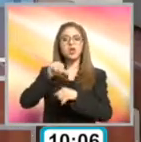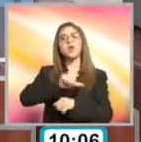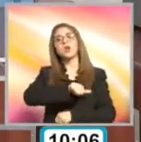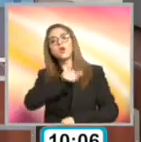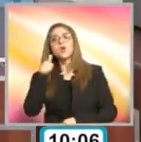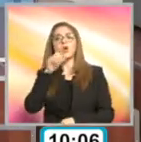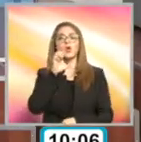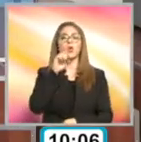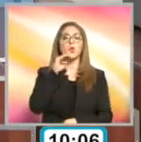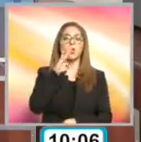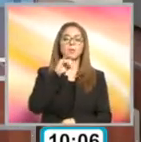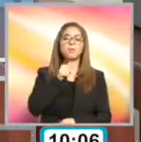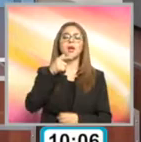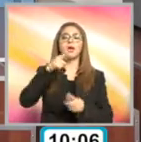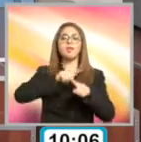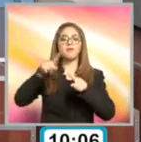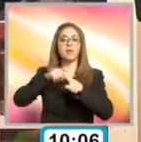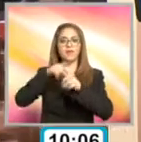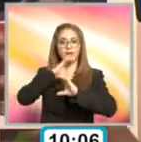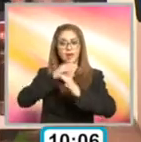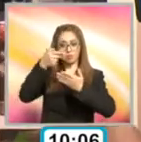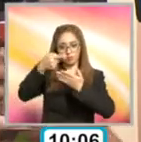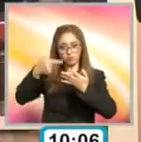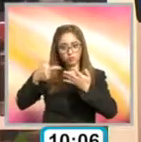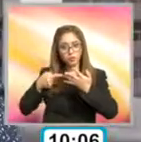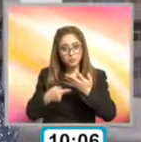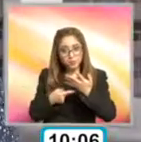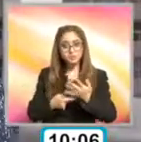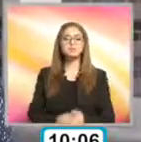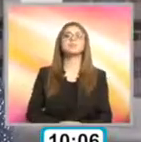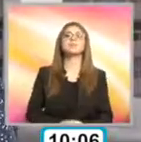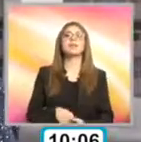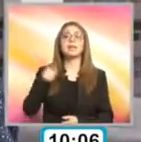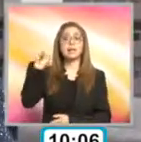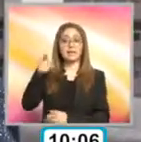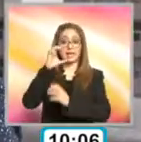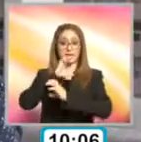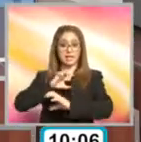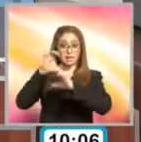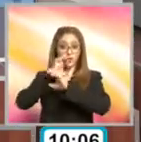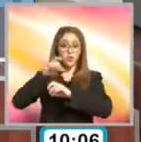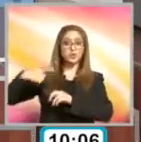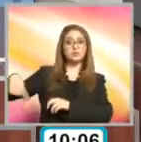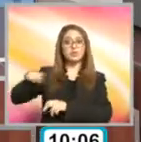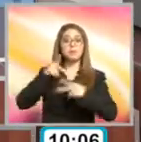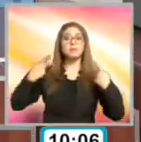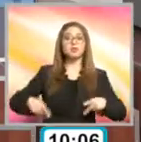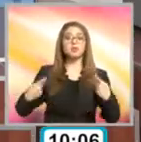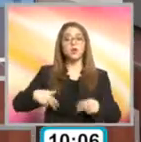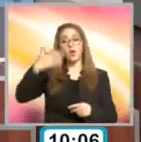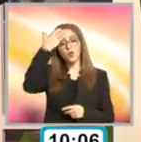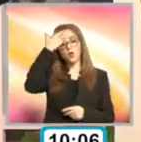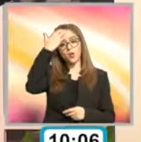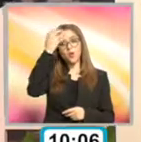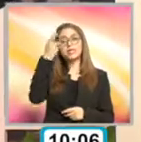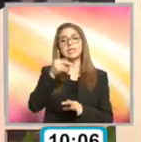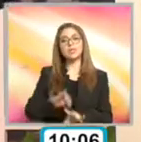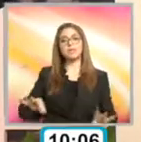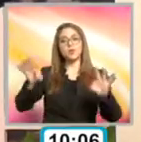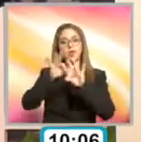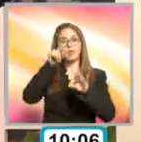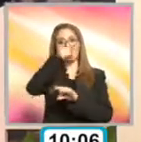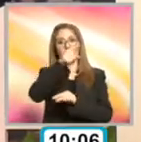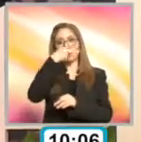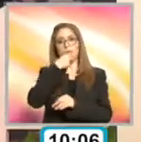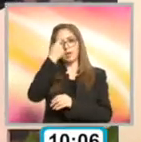peinada, bueno. La buchona, la María. Éxitos dentro del regional mexicano, ¿no? Esos títulos que son importantes. Sí, y pues y